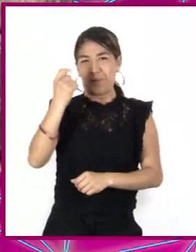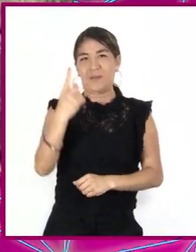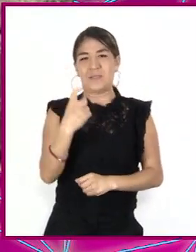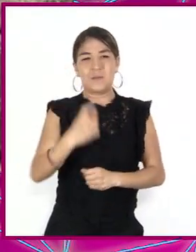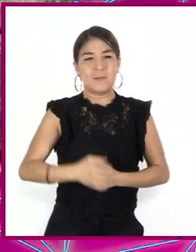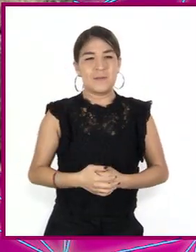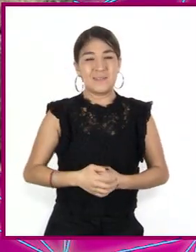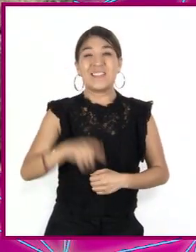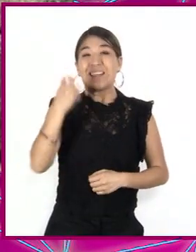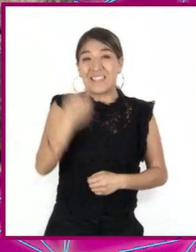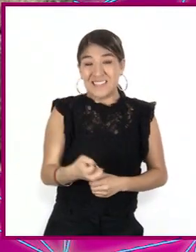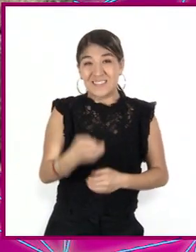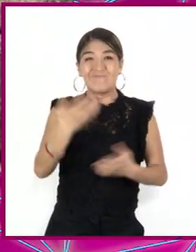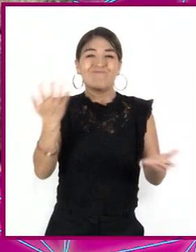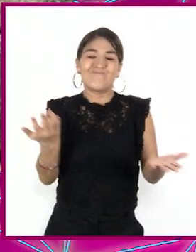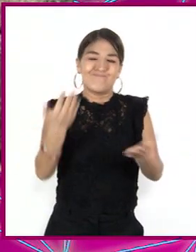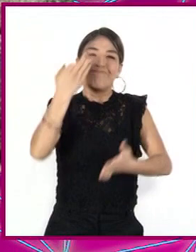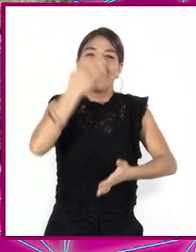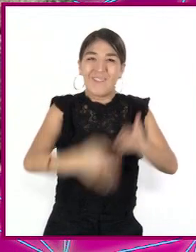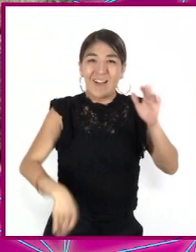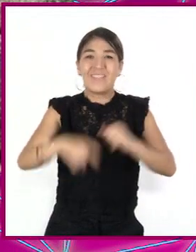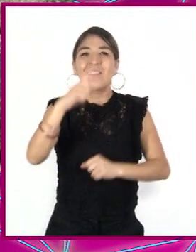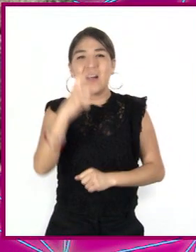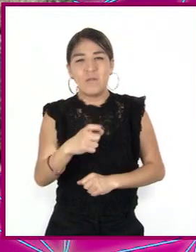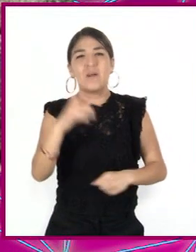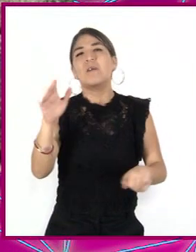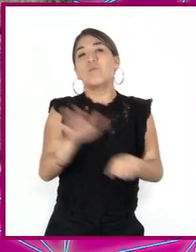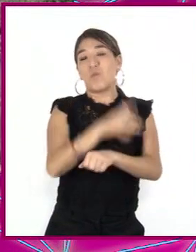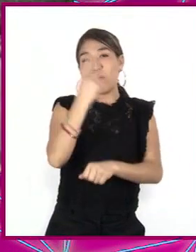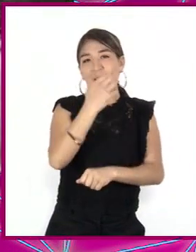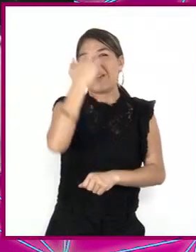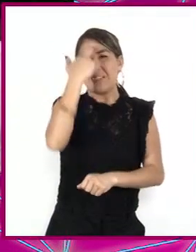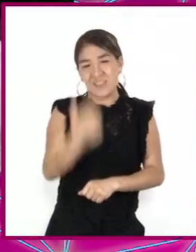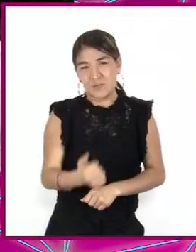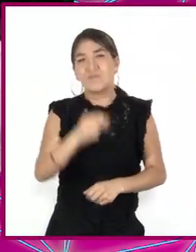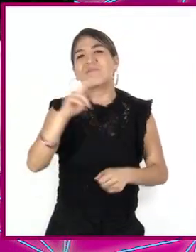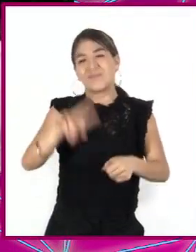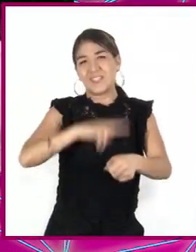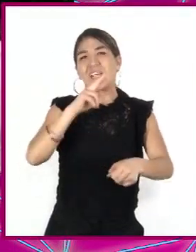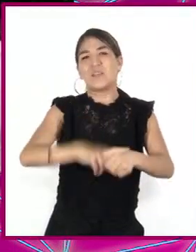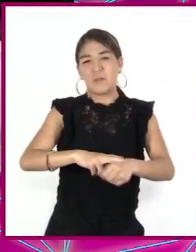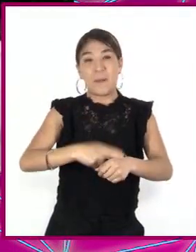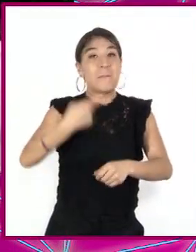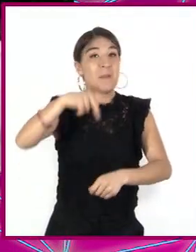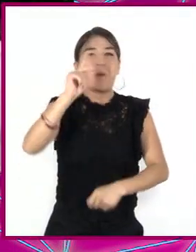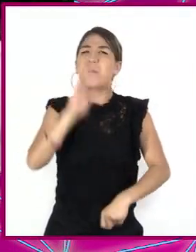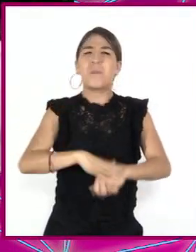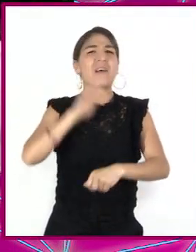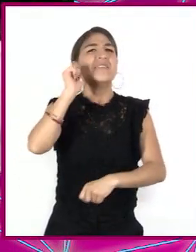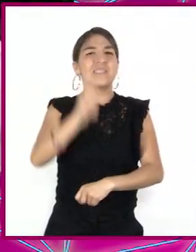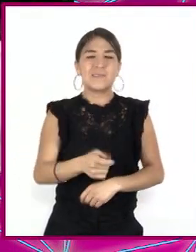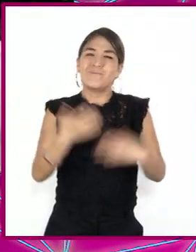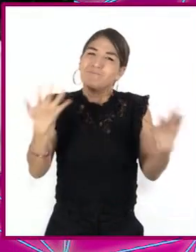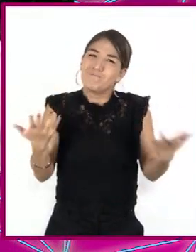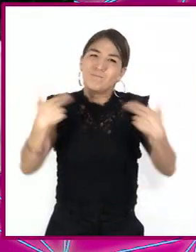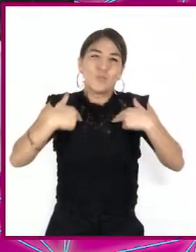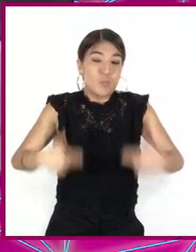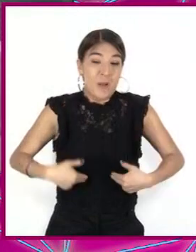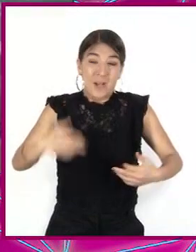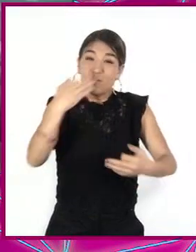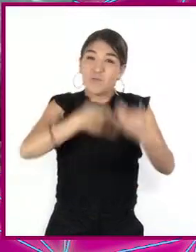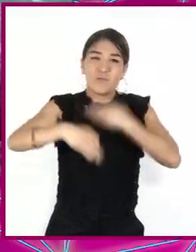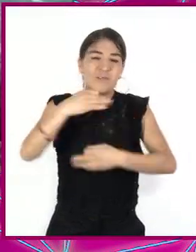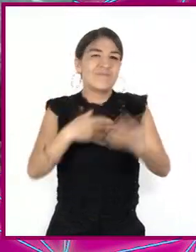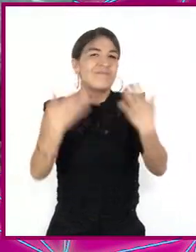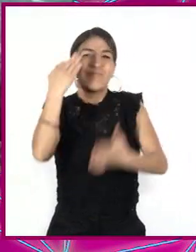La escasez de este bien líquido se debe a condiciones naturales, pero principalmente se debe al descuido de los humanos, ya que se